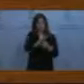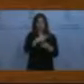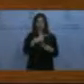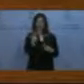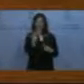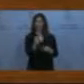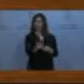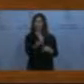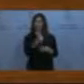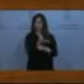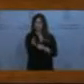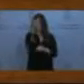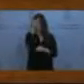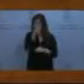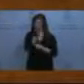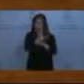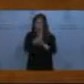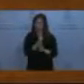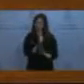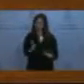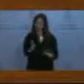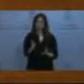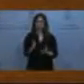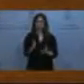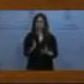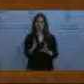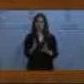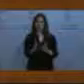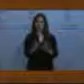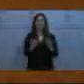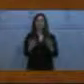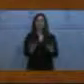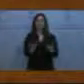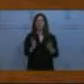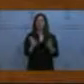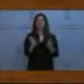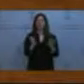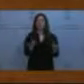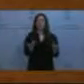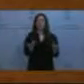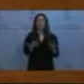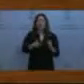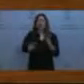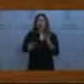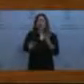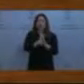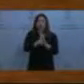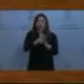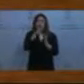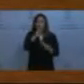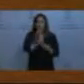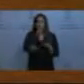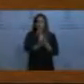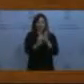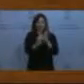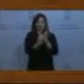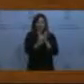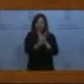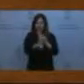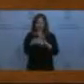definitiva, señora Masa, miren, los señores del Grupo Porcunente, la ley sigue en vigor. Sigue